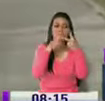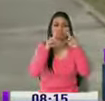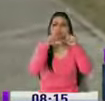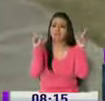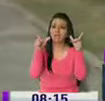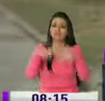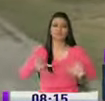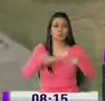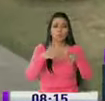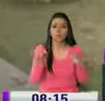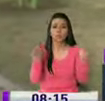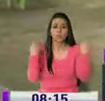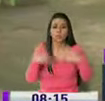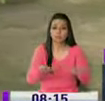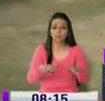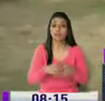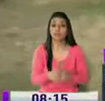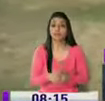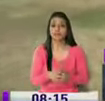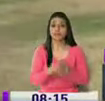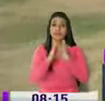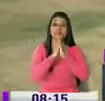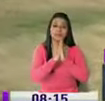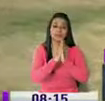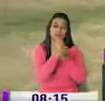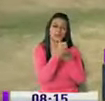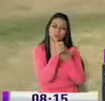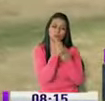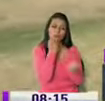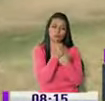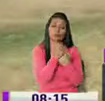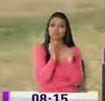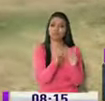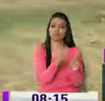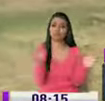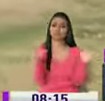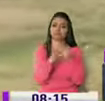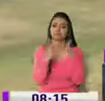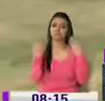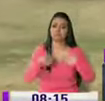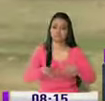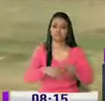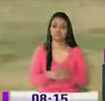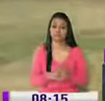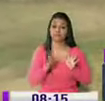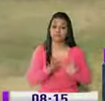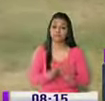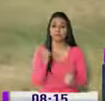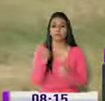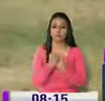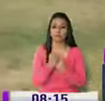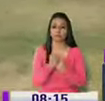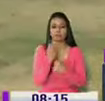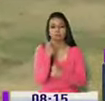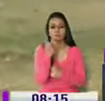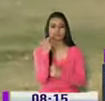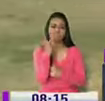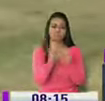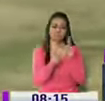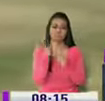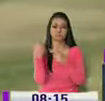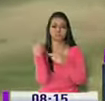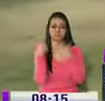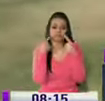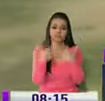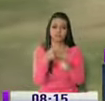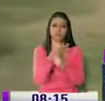del sector normalmente y les solicitan justamente el apoyo. Entonces se termina teniendo de alguna forma 2, 3 padrinos y mucha